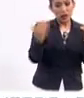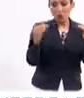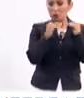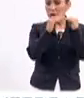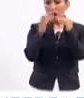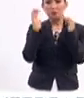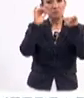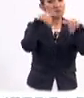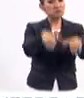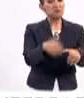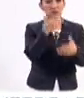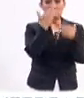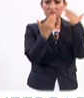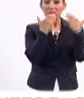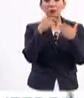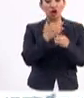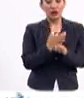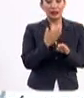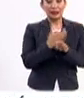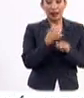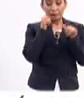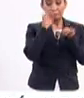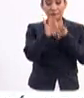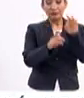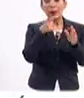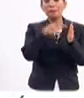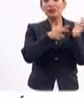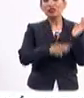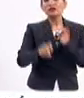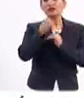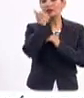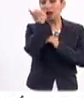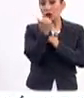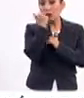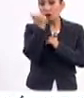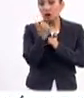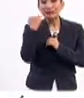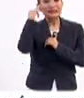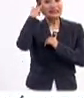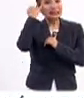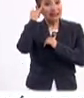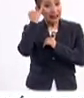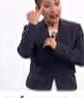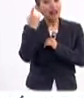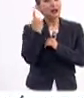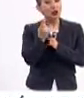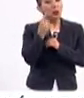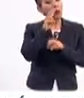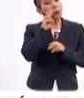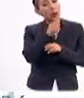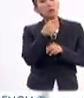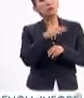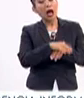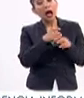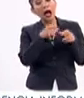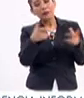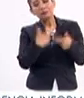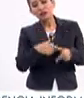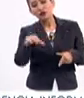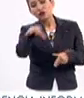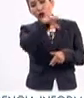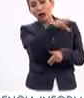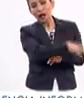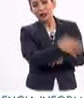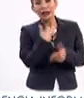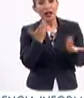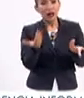equidad para su ingreso, ya que a la fecha atiende a más de 1,200 estudiantes indígenas y a un considerable número de población